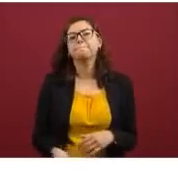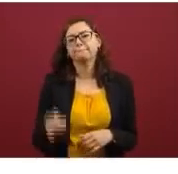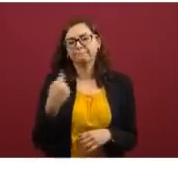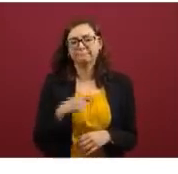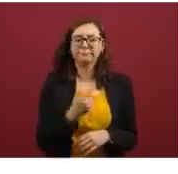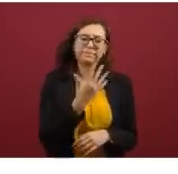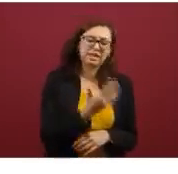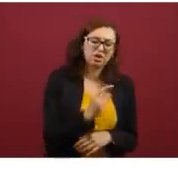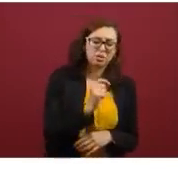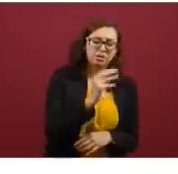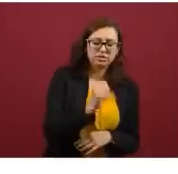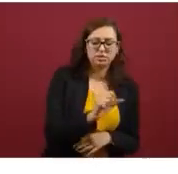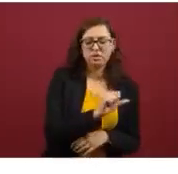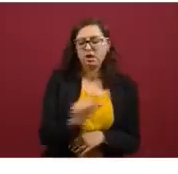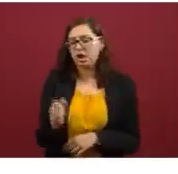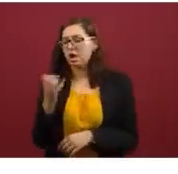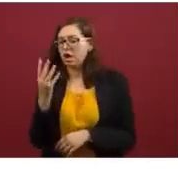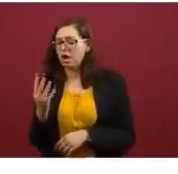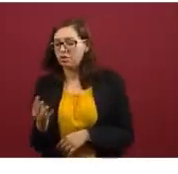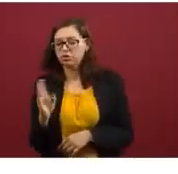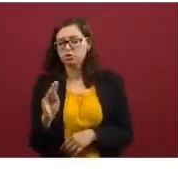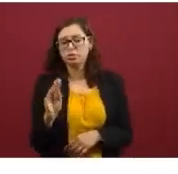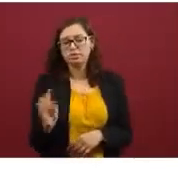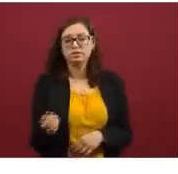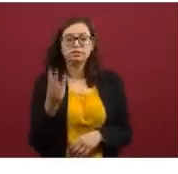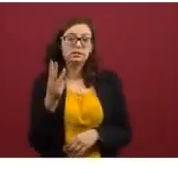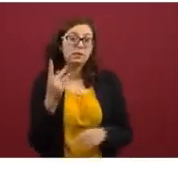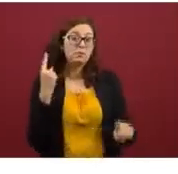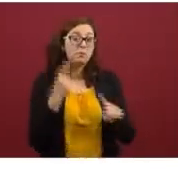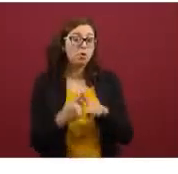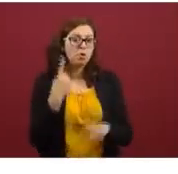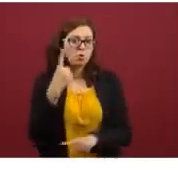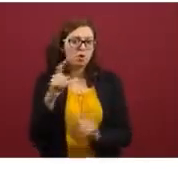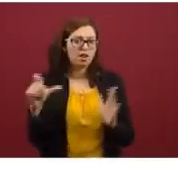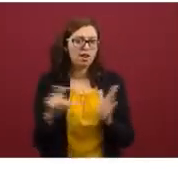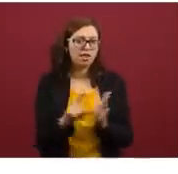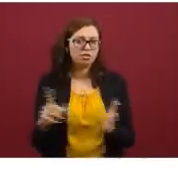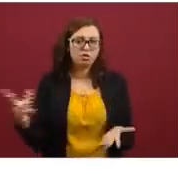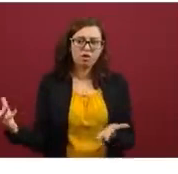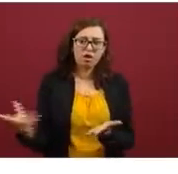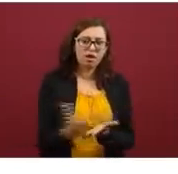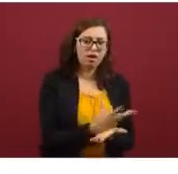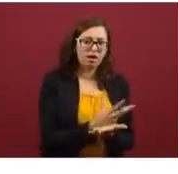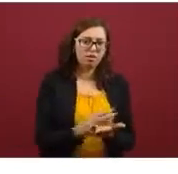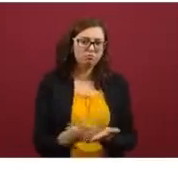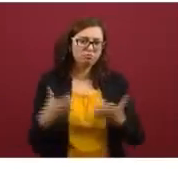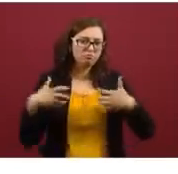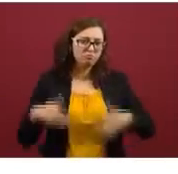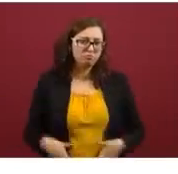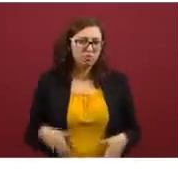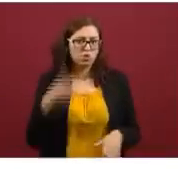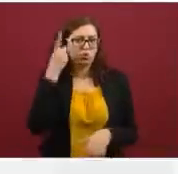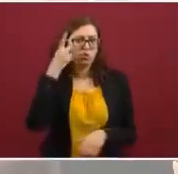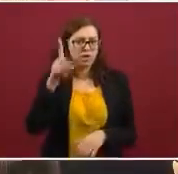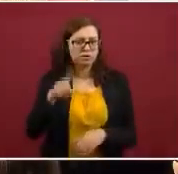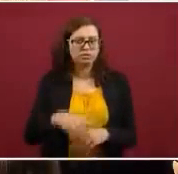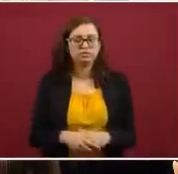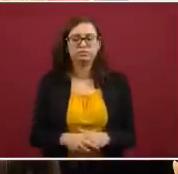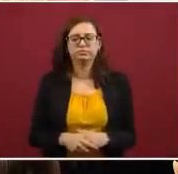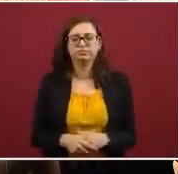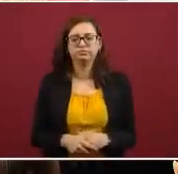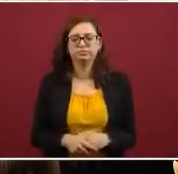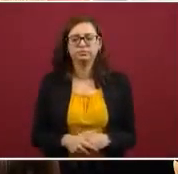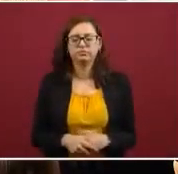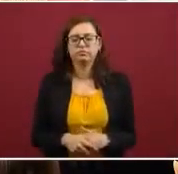a 4.93 por litro como el margen para el distribuidor. La